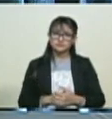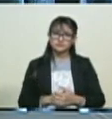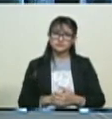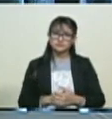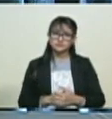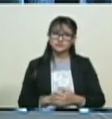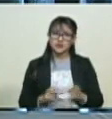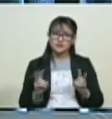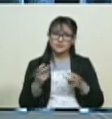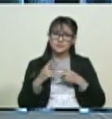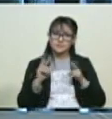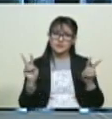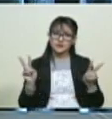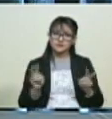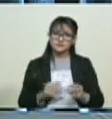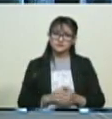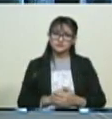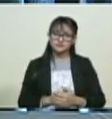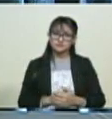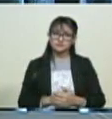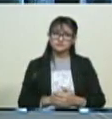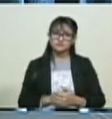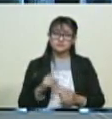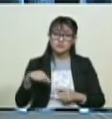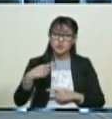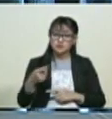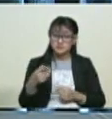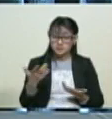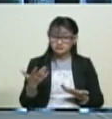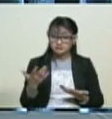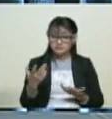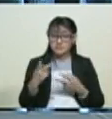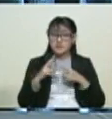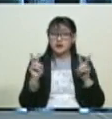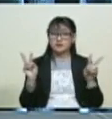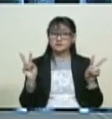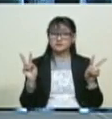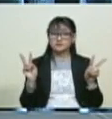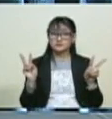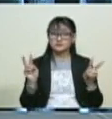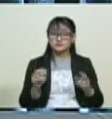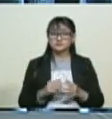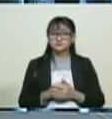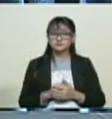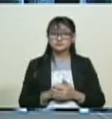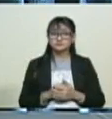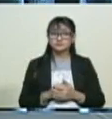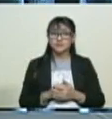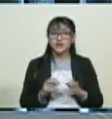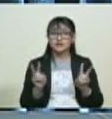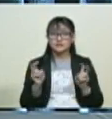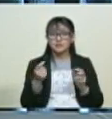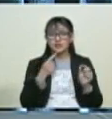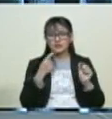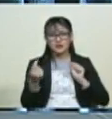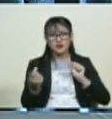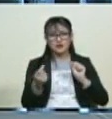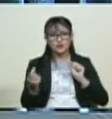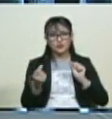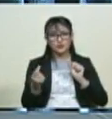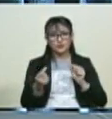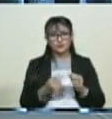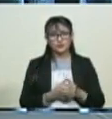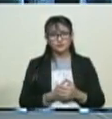el tema de la paz los próximos pasos que para la paz vamos a dar el tema del diálogo